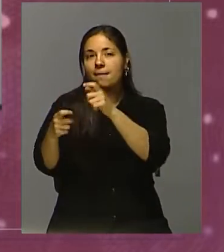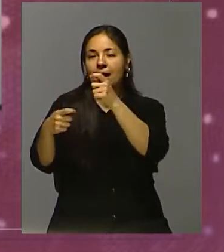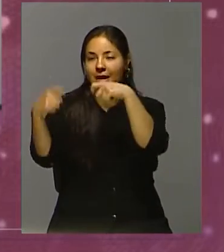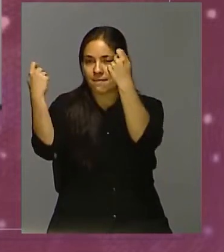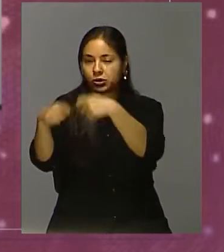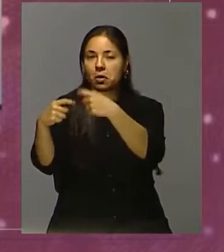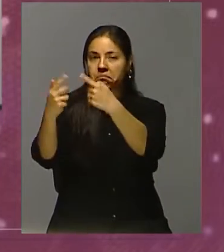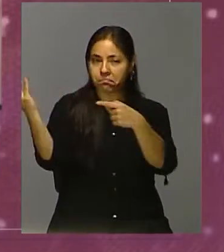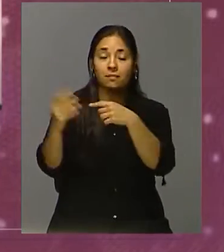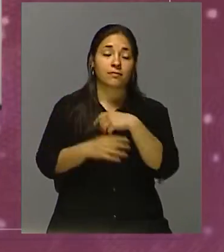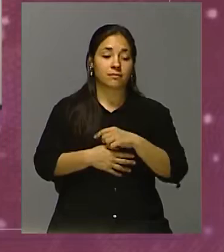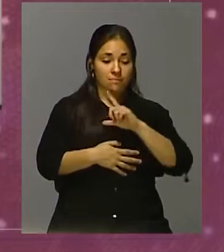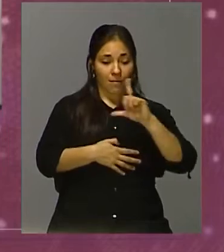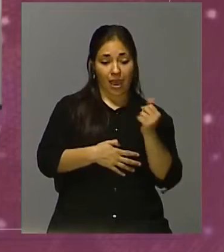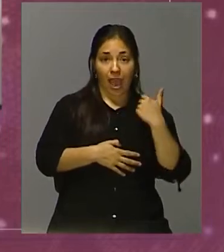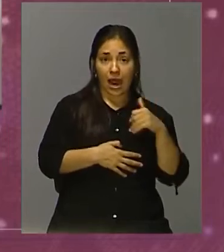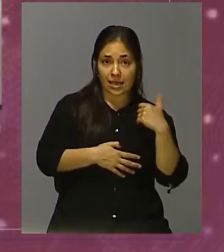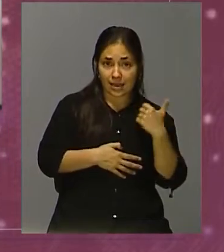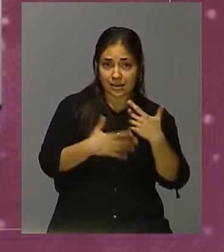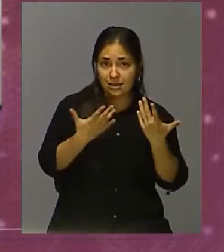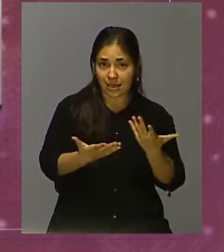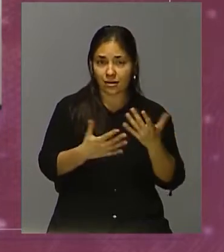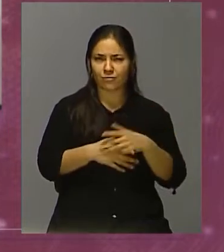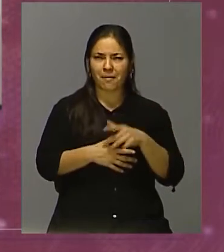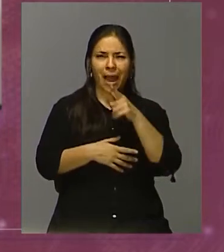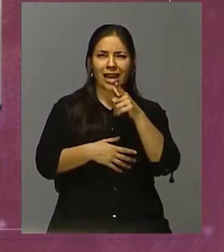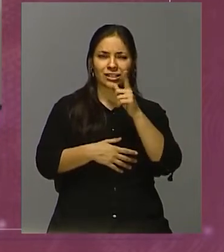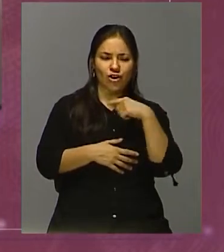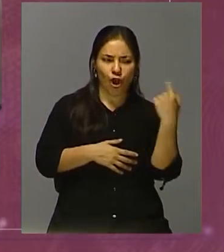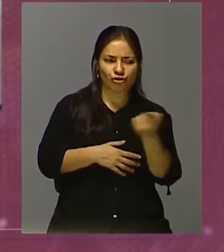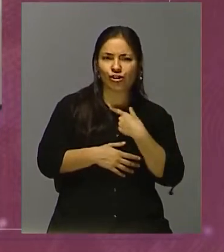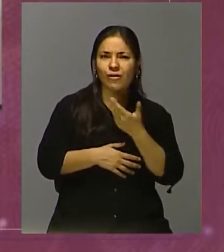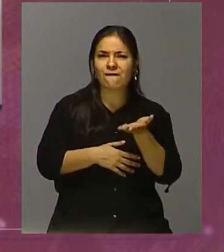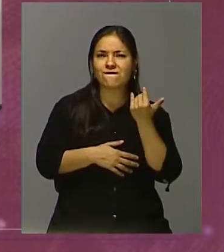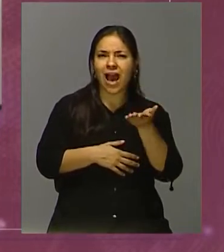la Argentina somos analfabetos financieros?